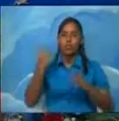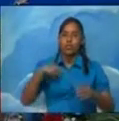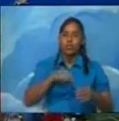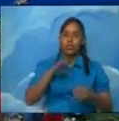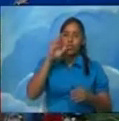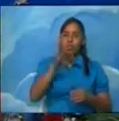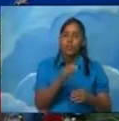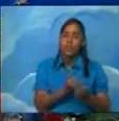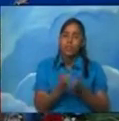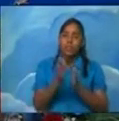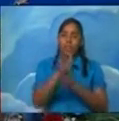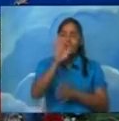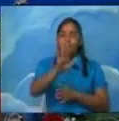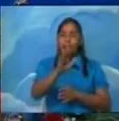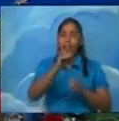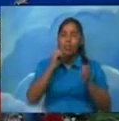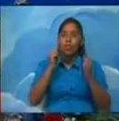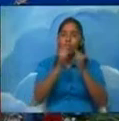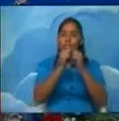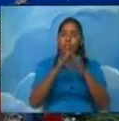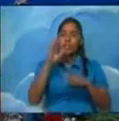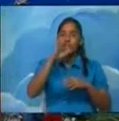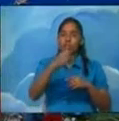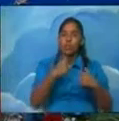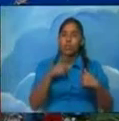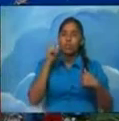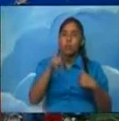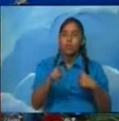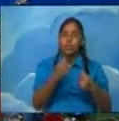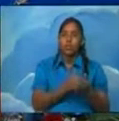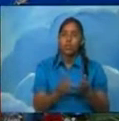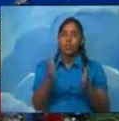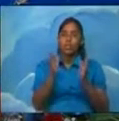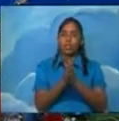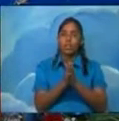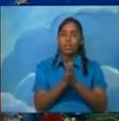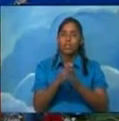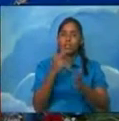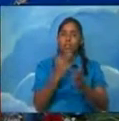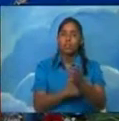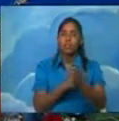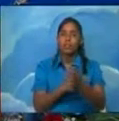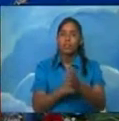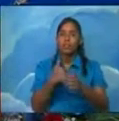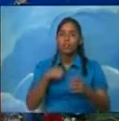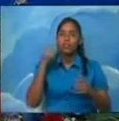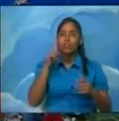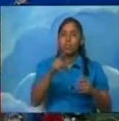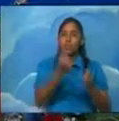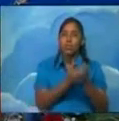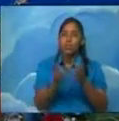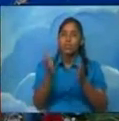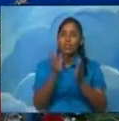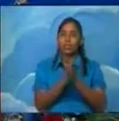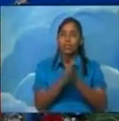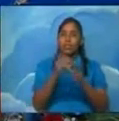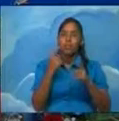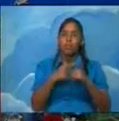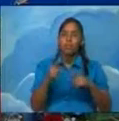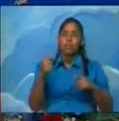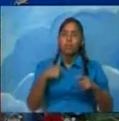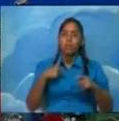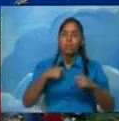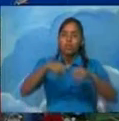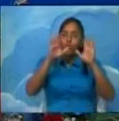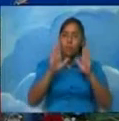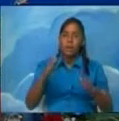Nosotros, él está consagrado y yo estoy consagrada. No, no, no, yo también estoy consagrado, pero yo no me le niego a